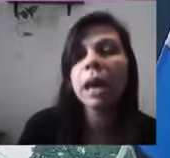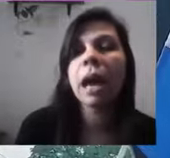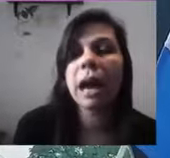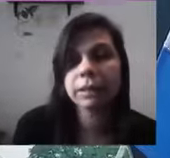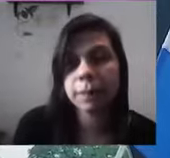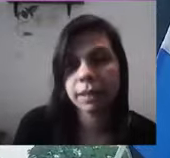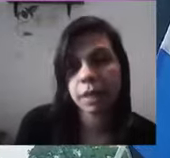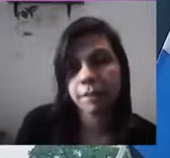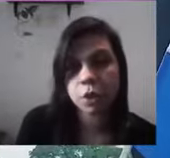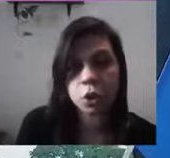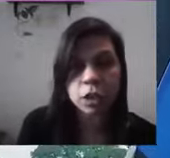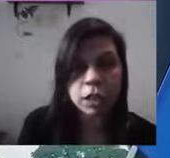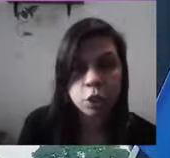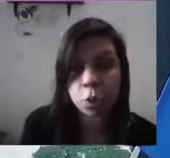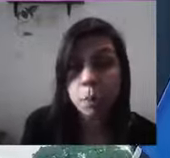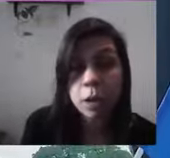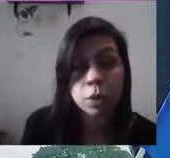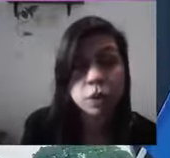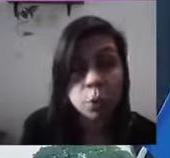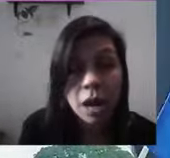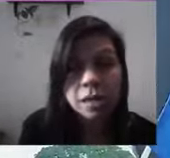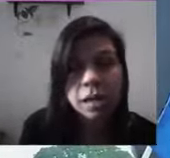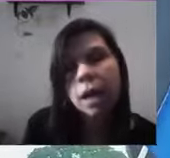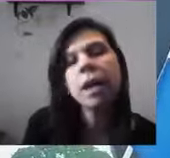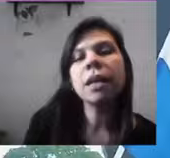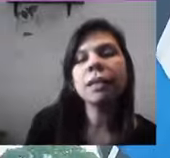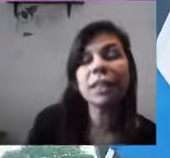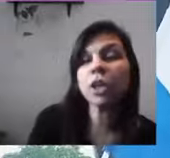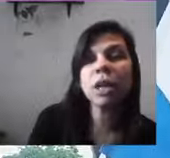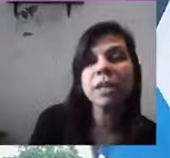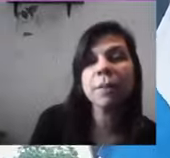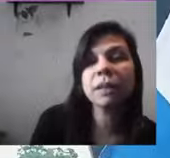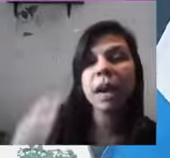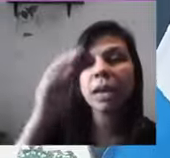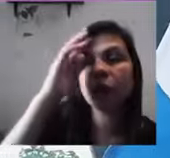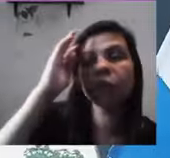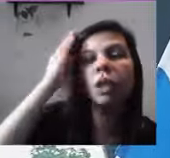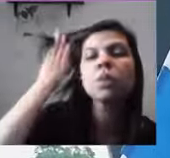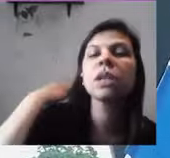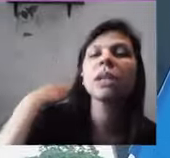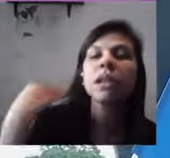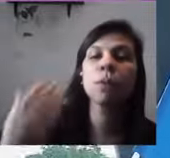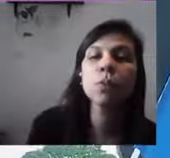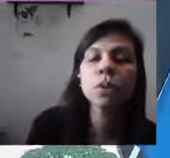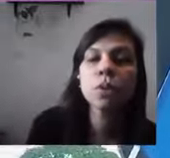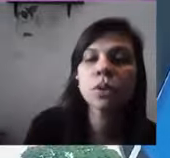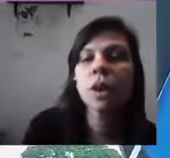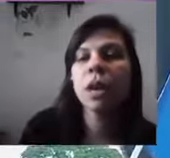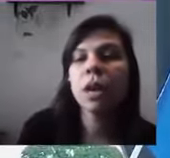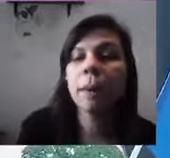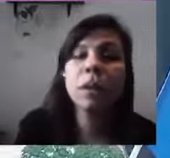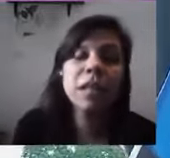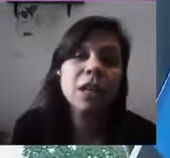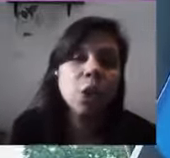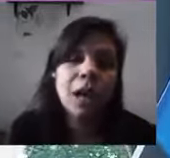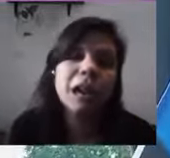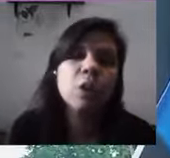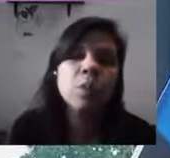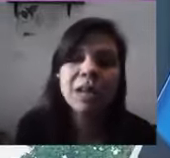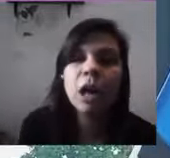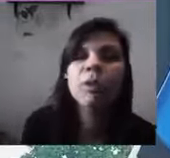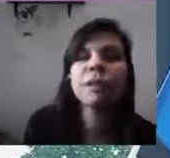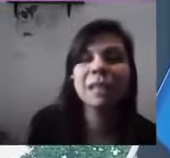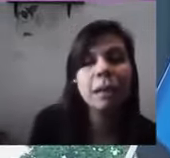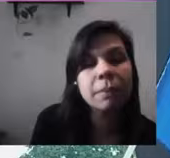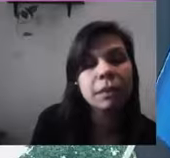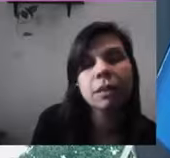antimotín, activista defensor de derechos humanos en su casa, detenciones arbitrarias con denuncias de abusos. La Policía Nacional